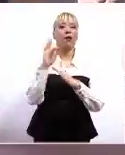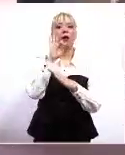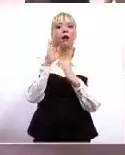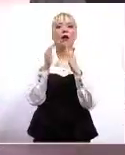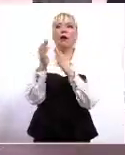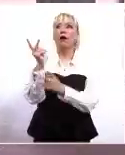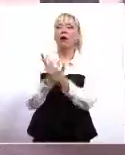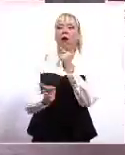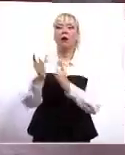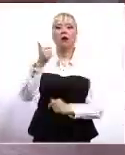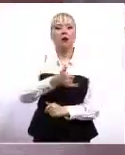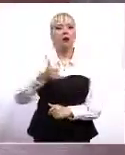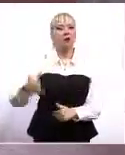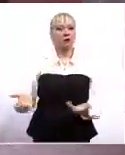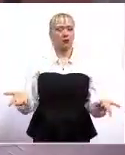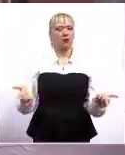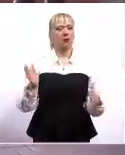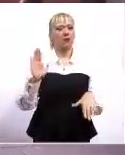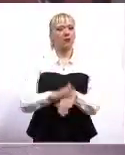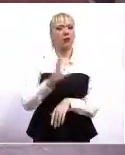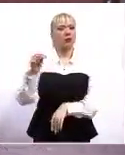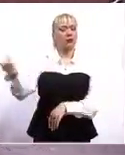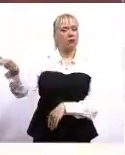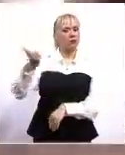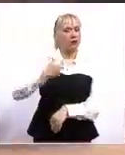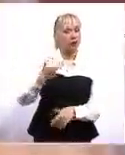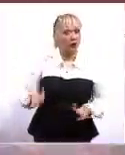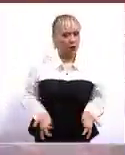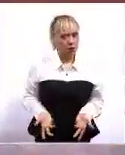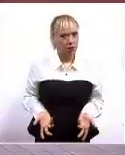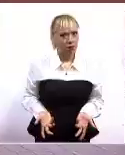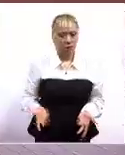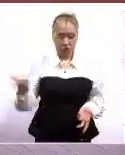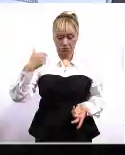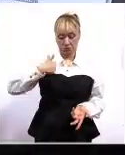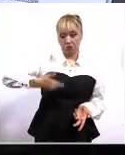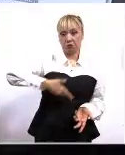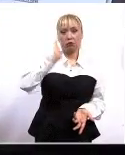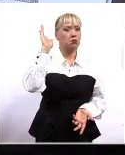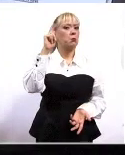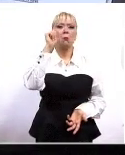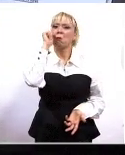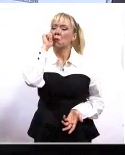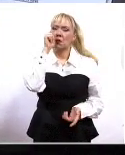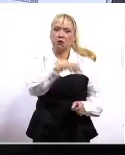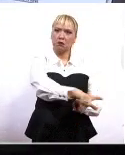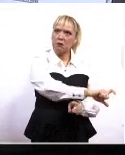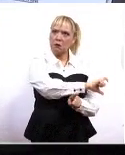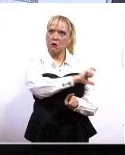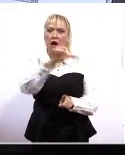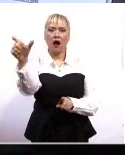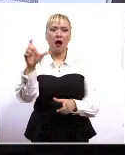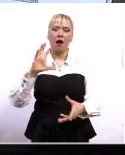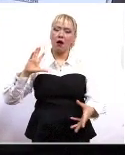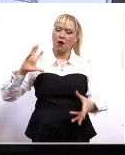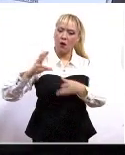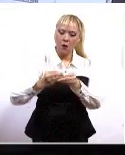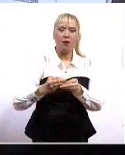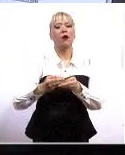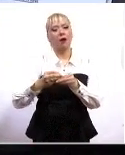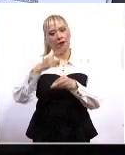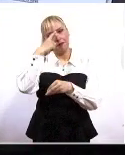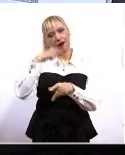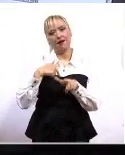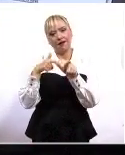que indebidamente no le fue otorgado, aunque la relación ya no esté vigente, con el fin de que pueda disfrutar de los beneficios de